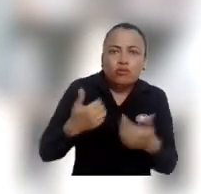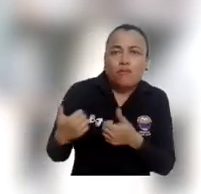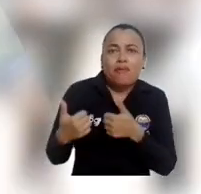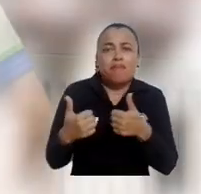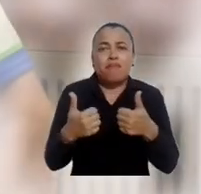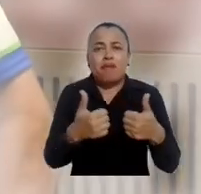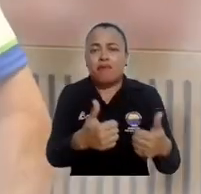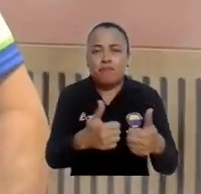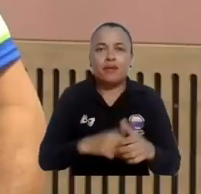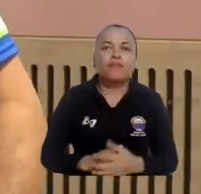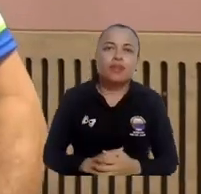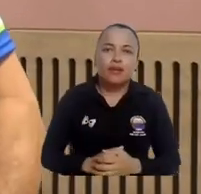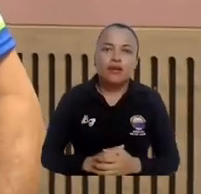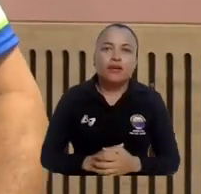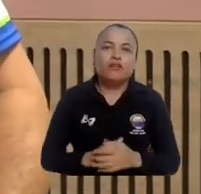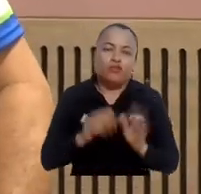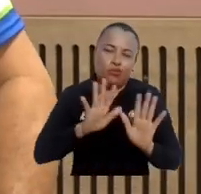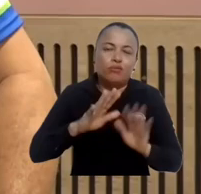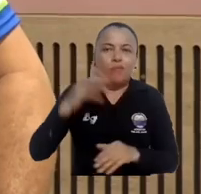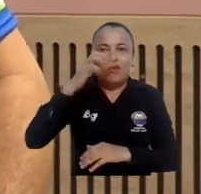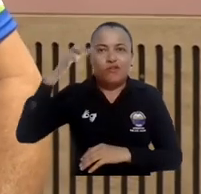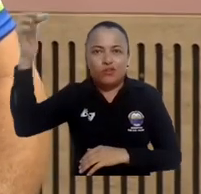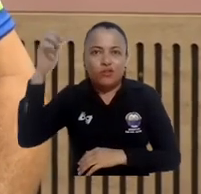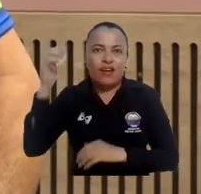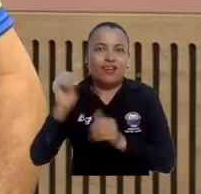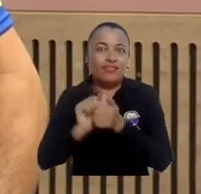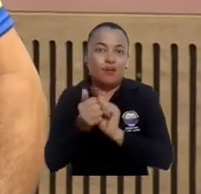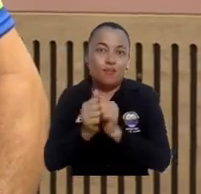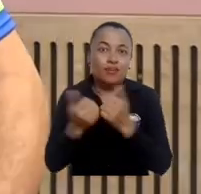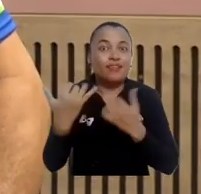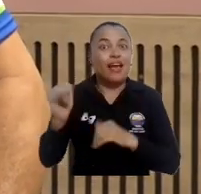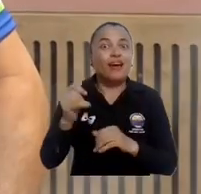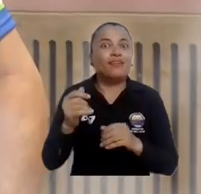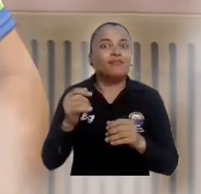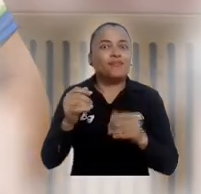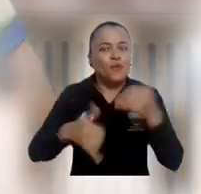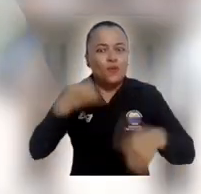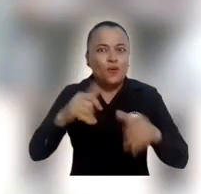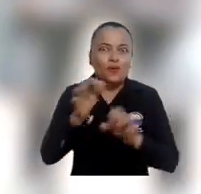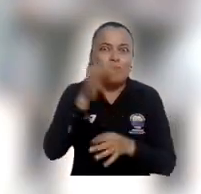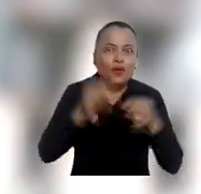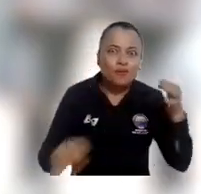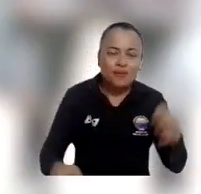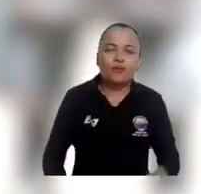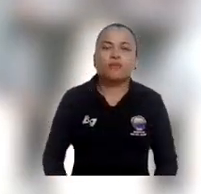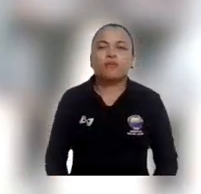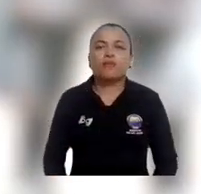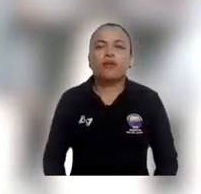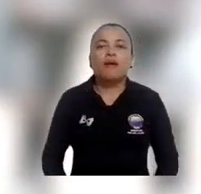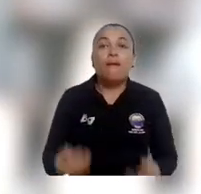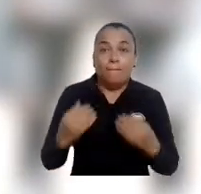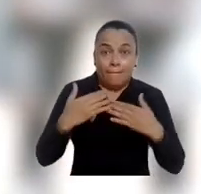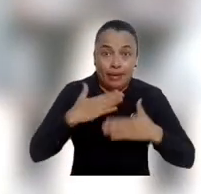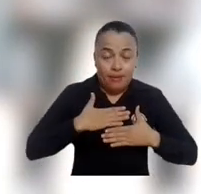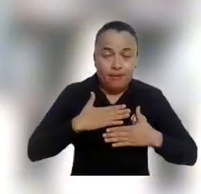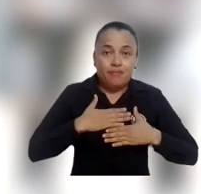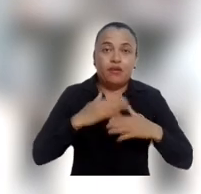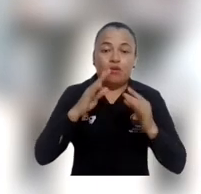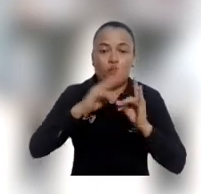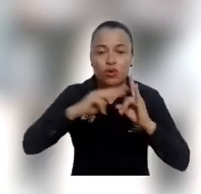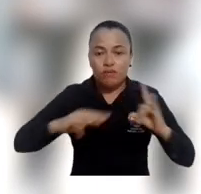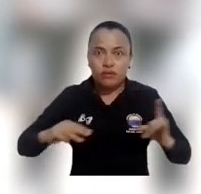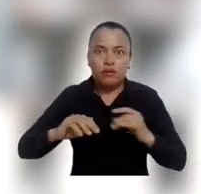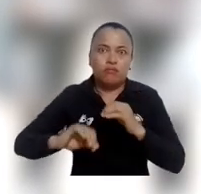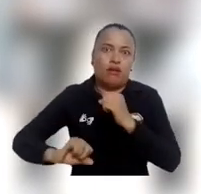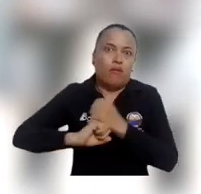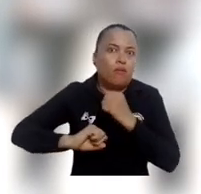un proceso, estamos haciendo bien de la profesional del deporte y ya estamos en los Juegos Olímpicos. Para mí la Universidad de Magdalena ha sido muy importante. La verdad,